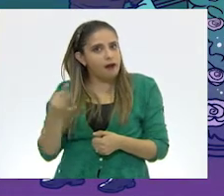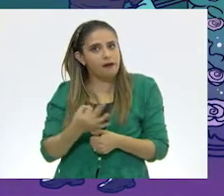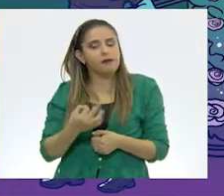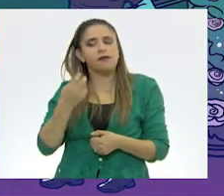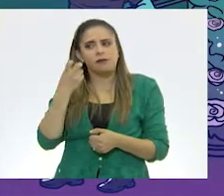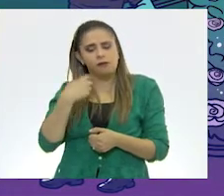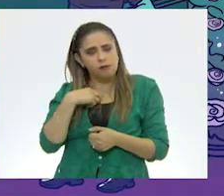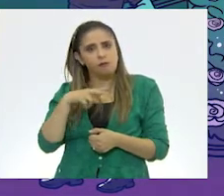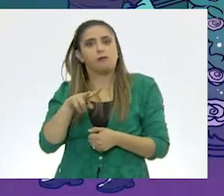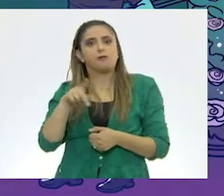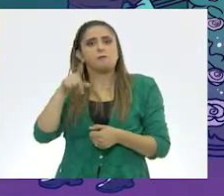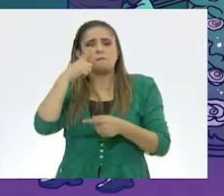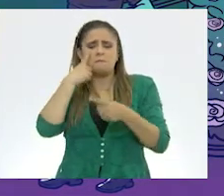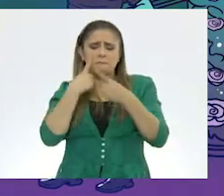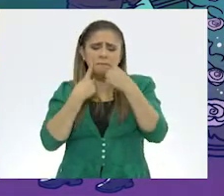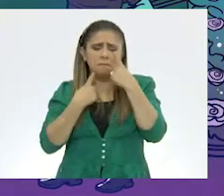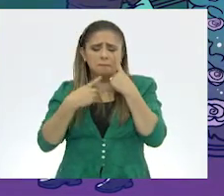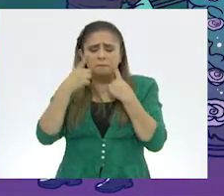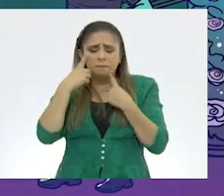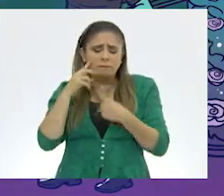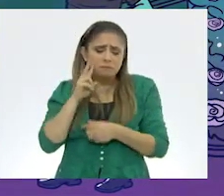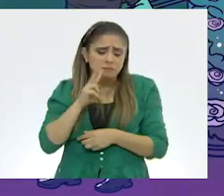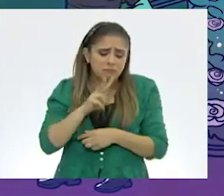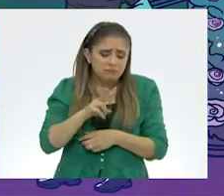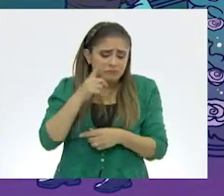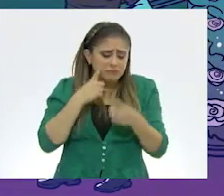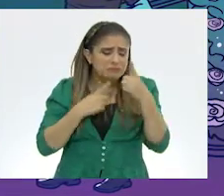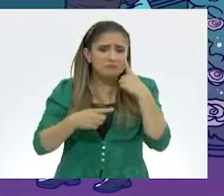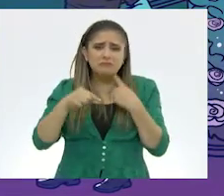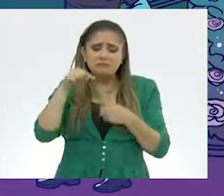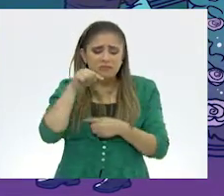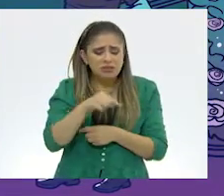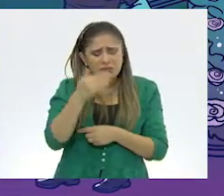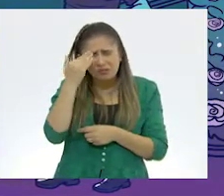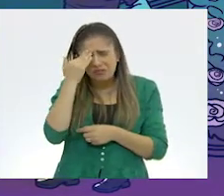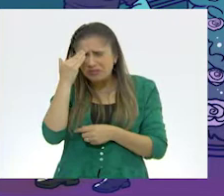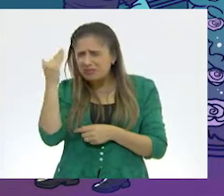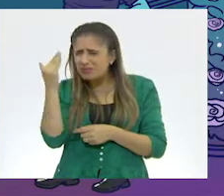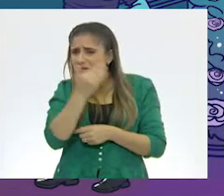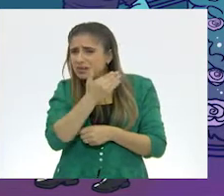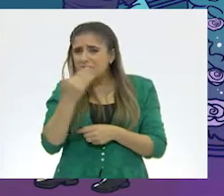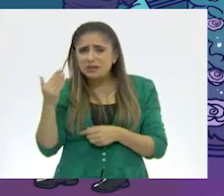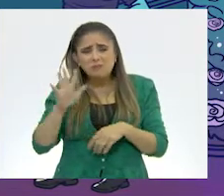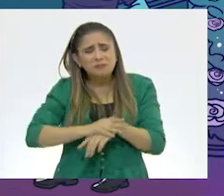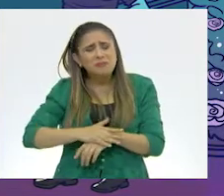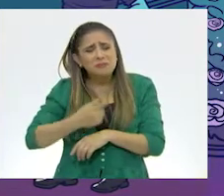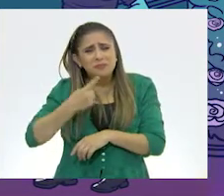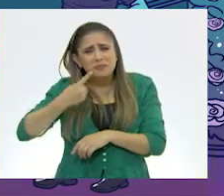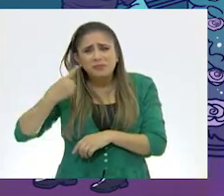alma, prorrumpió al yerme. ¡Es tan terrible y tan negro!